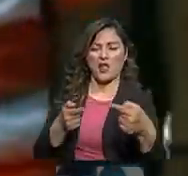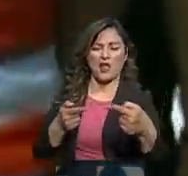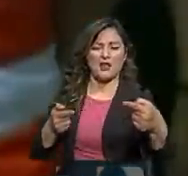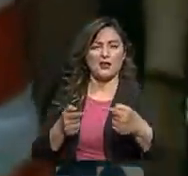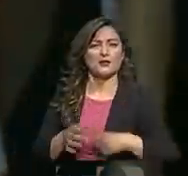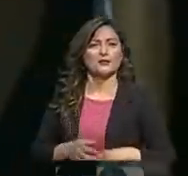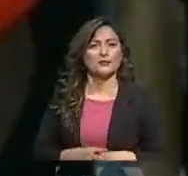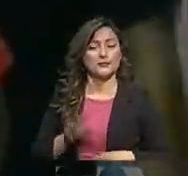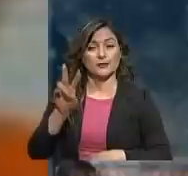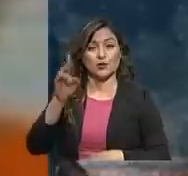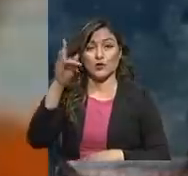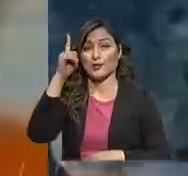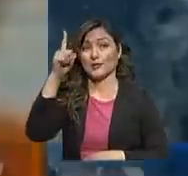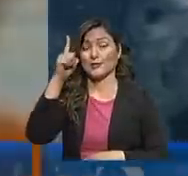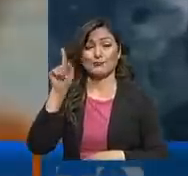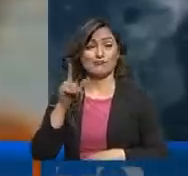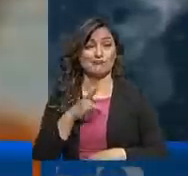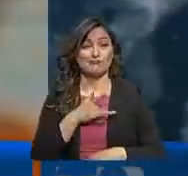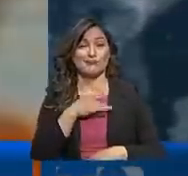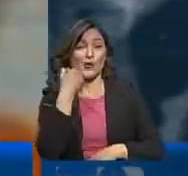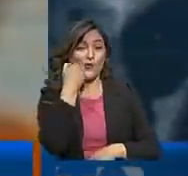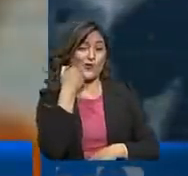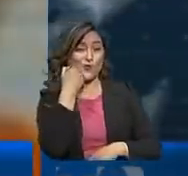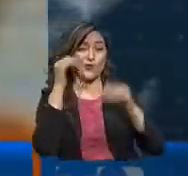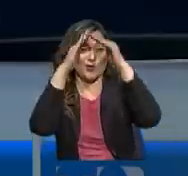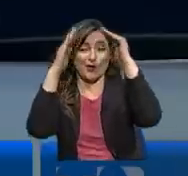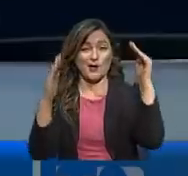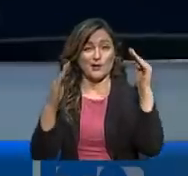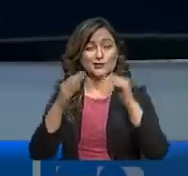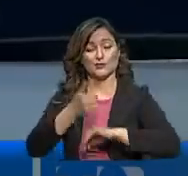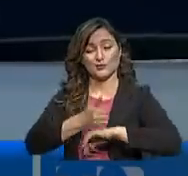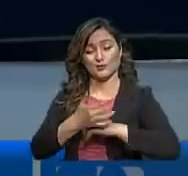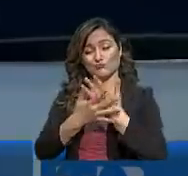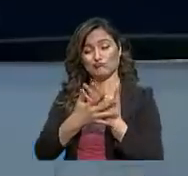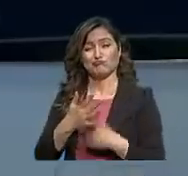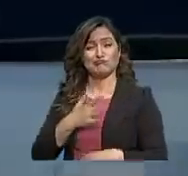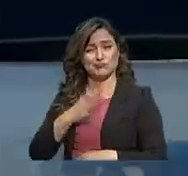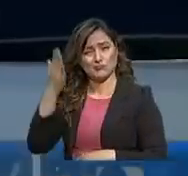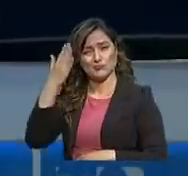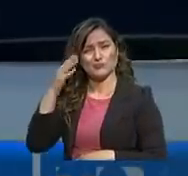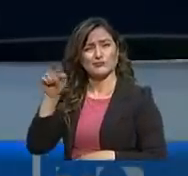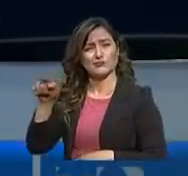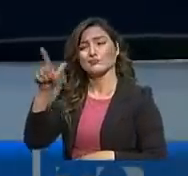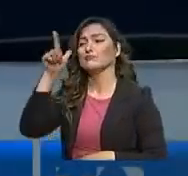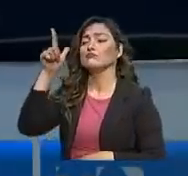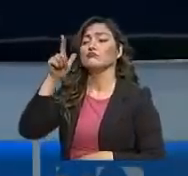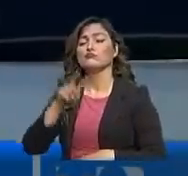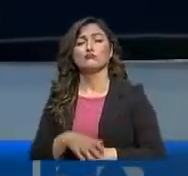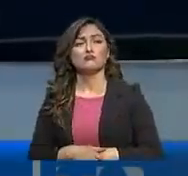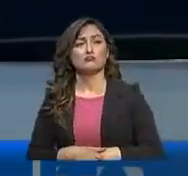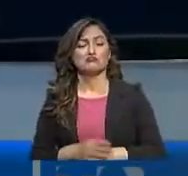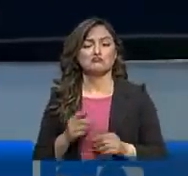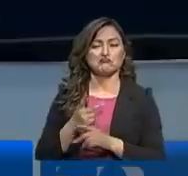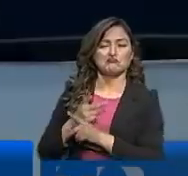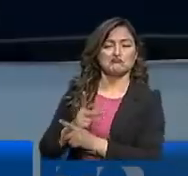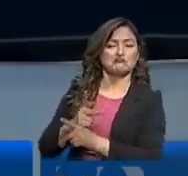estos dos sujetos en la cárcel se sienten como en casa. Y el SNAI lo sabe. Los líderes están ahí, se cambian, son